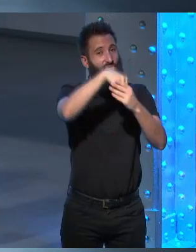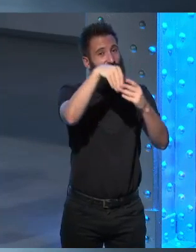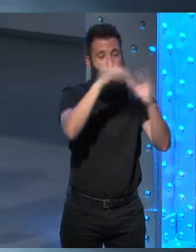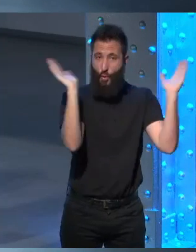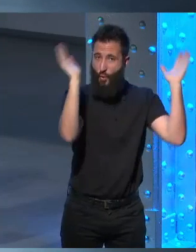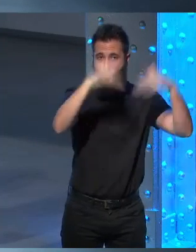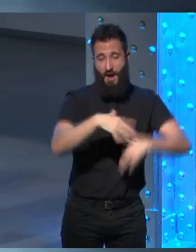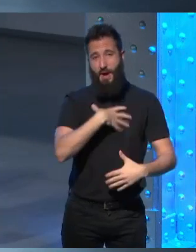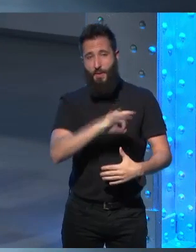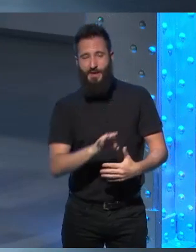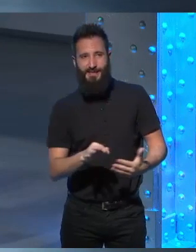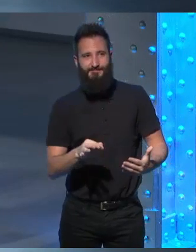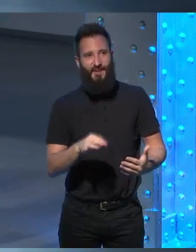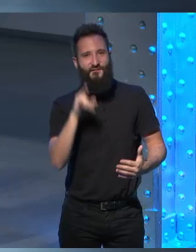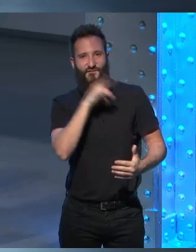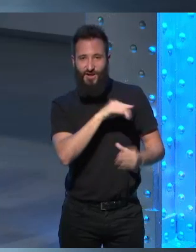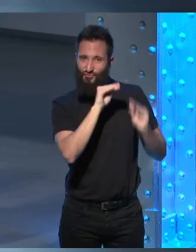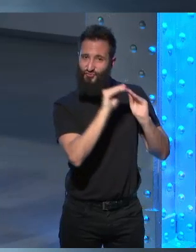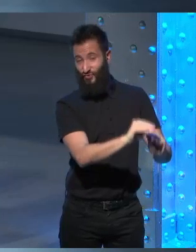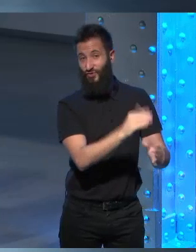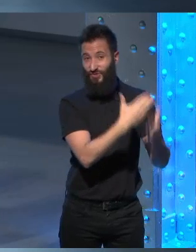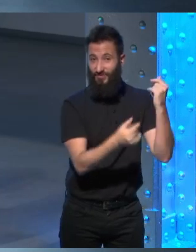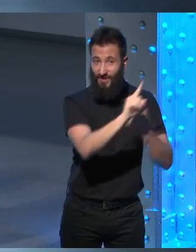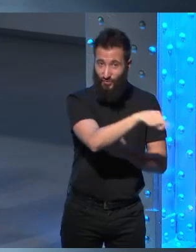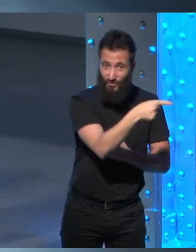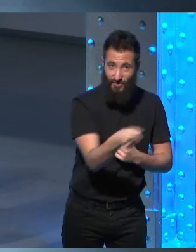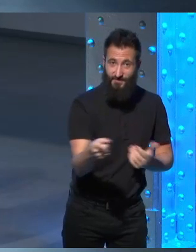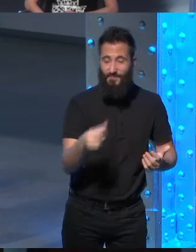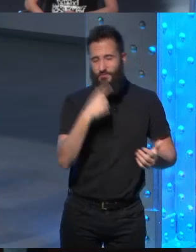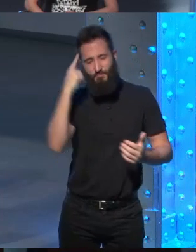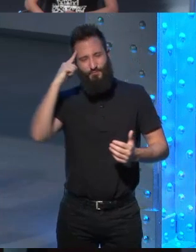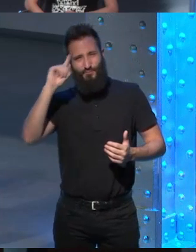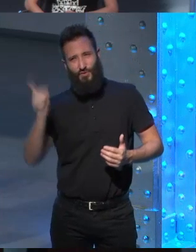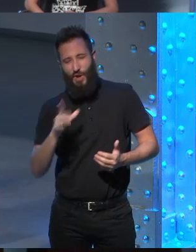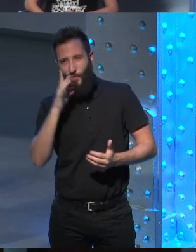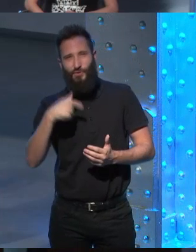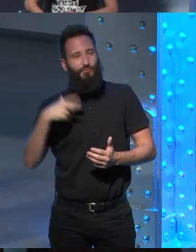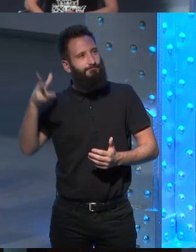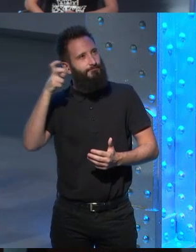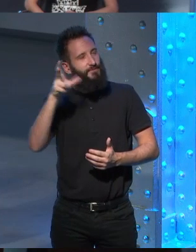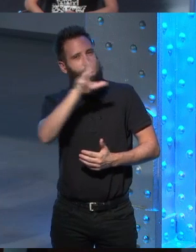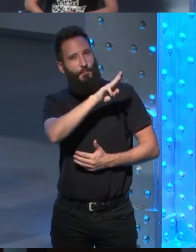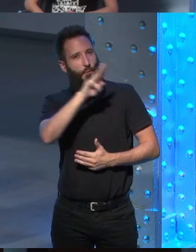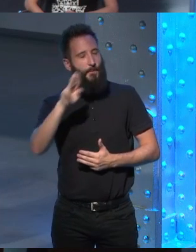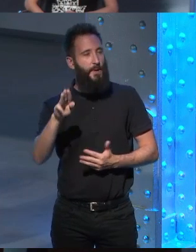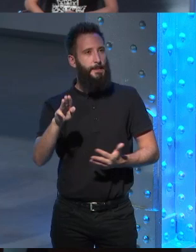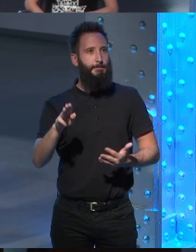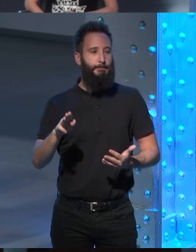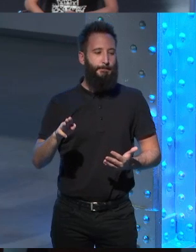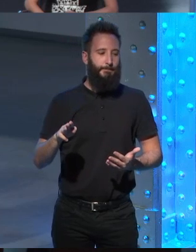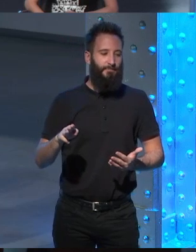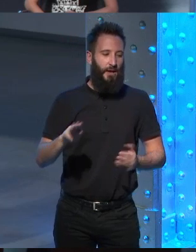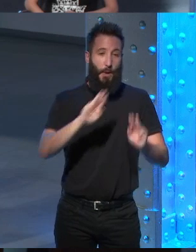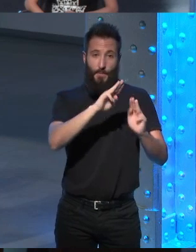ser uno de sus pecados, ¿no? Pues no sabría qué decirte. Yo en realidad escucho PowerPoint y, o sea, es